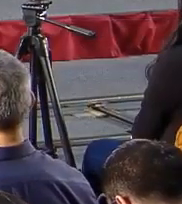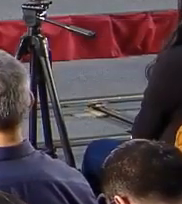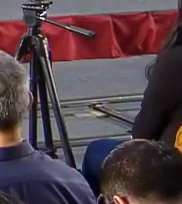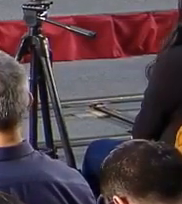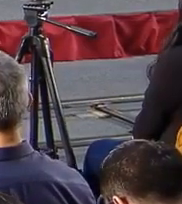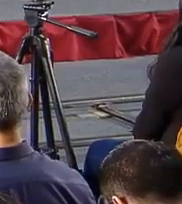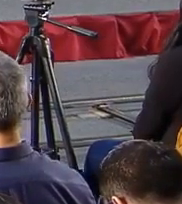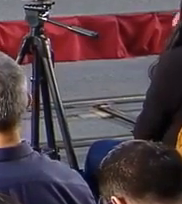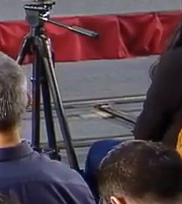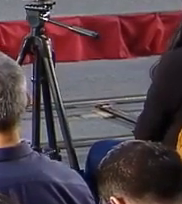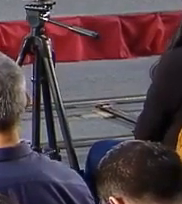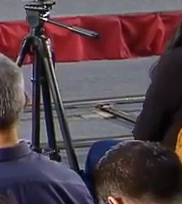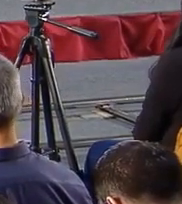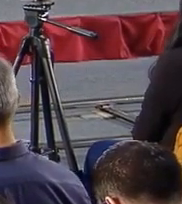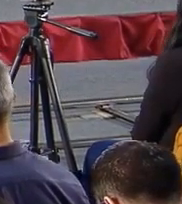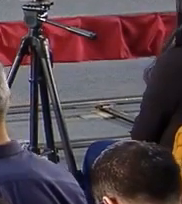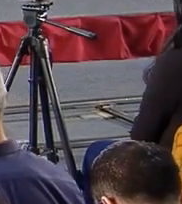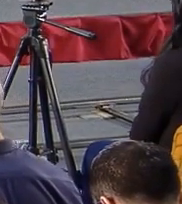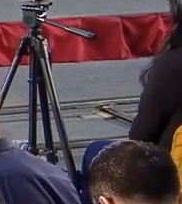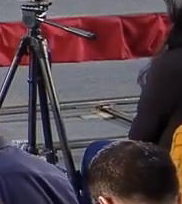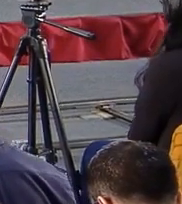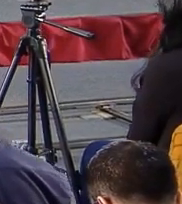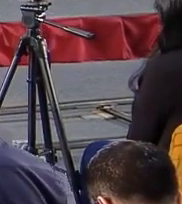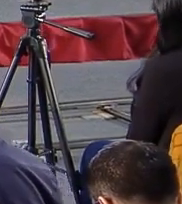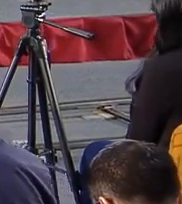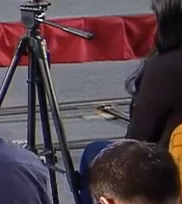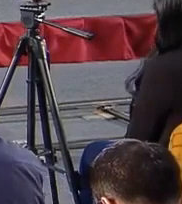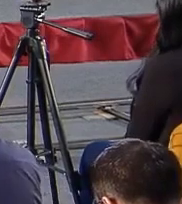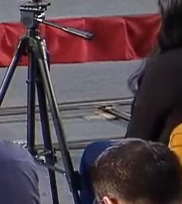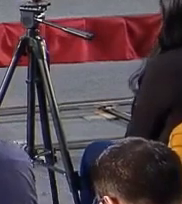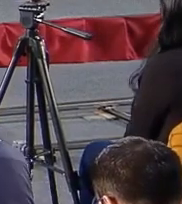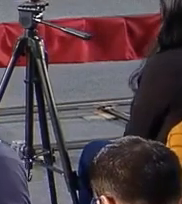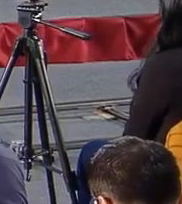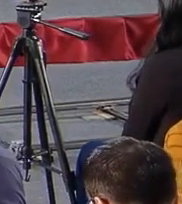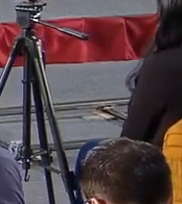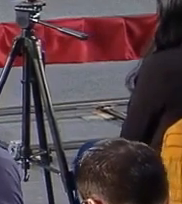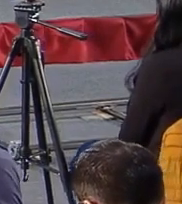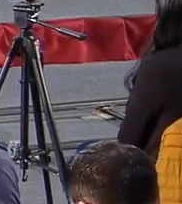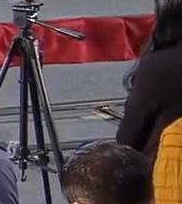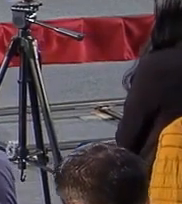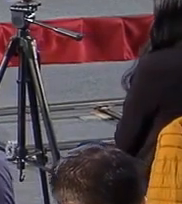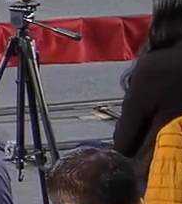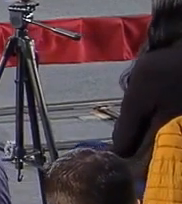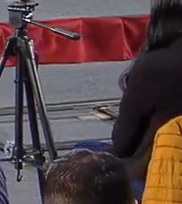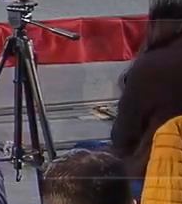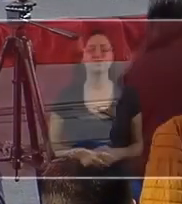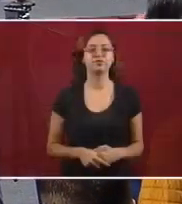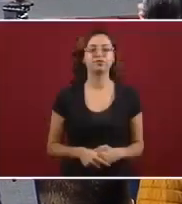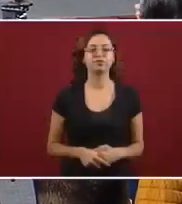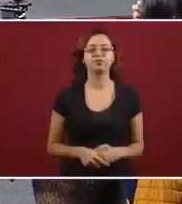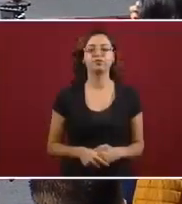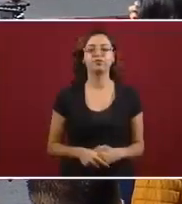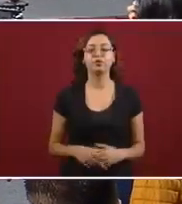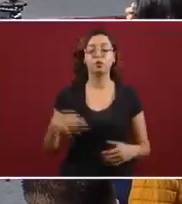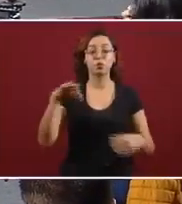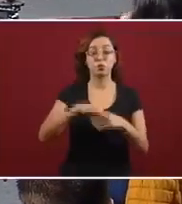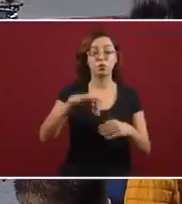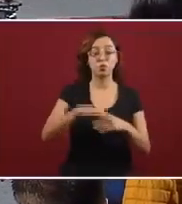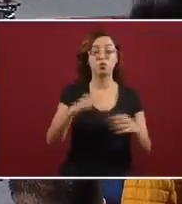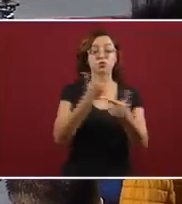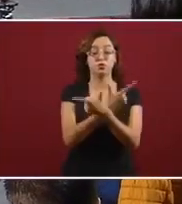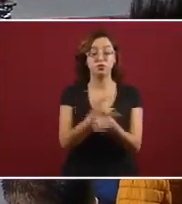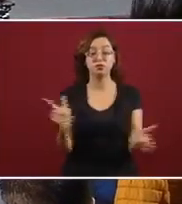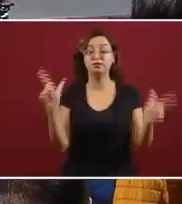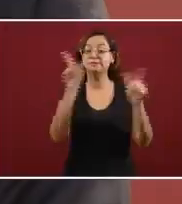libre, secreto de los trabajadores para decidir sobre quiénes